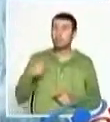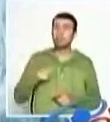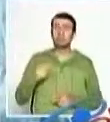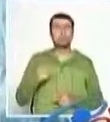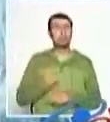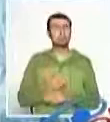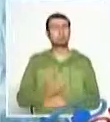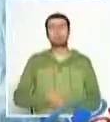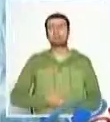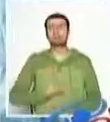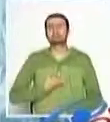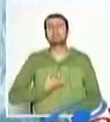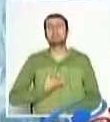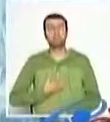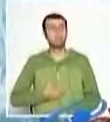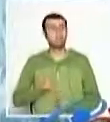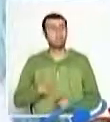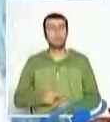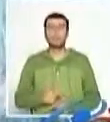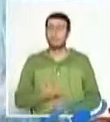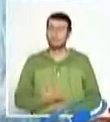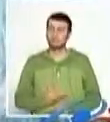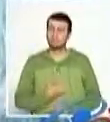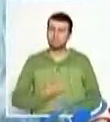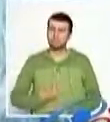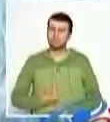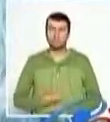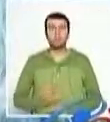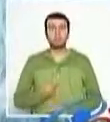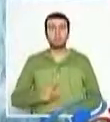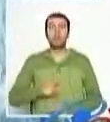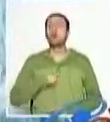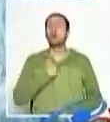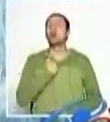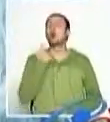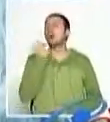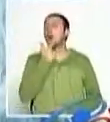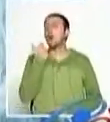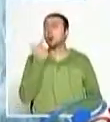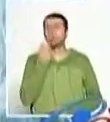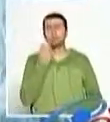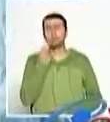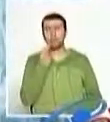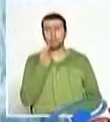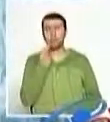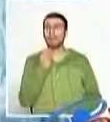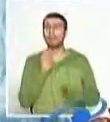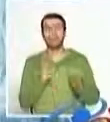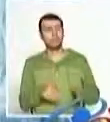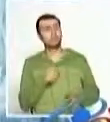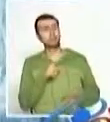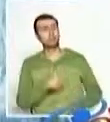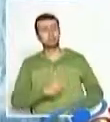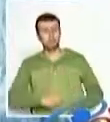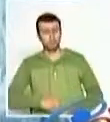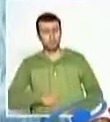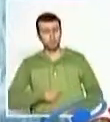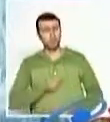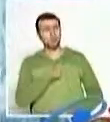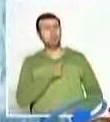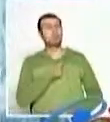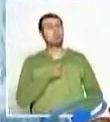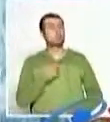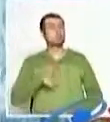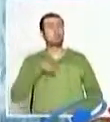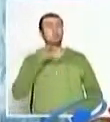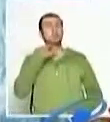de gastritis y de todas estas cosas, quema la mucosa oral y nosotros decimos, ve, este paciente es el reflujo el que te tiene afectada la mucosa y